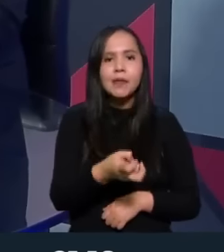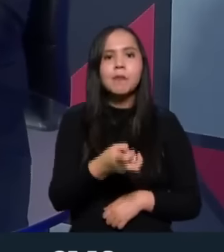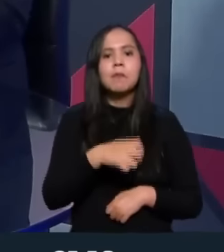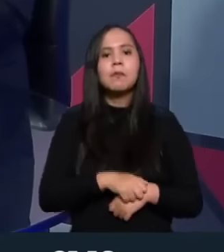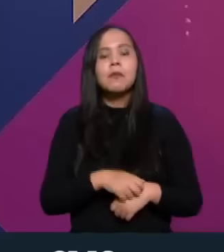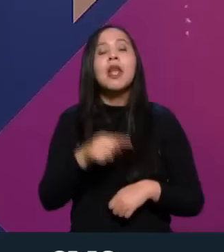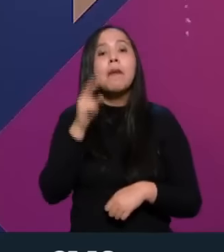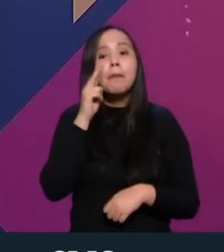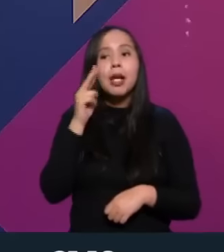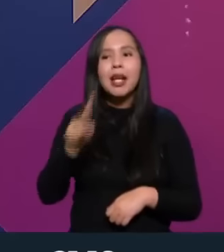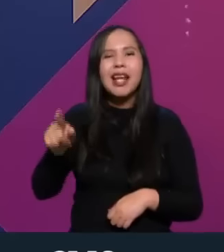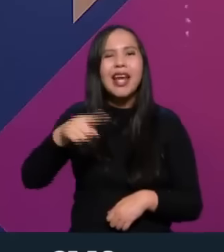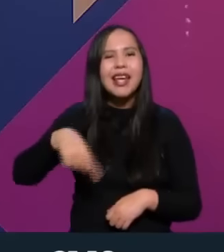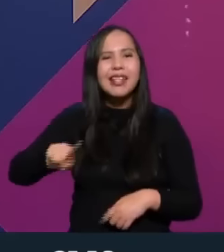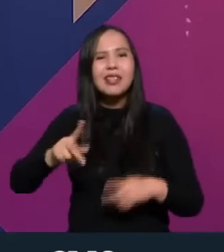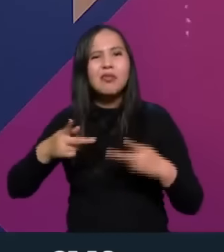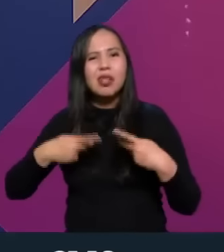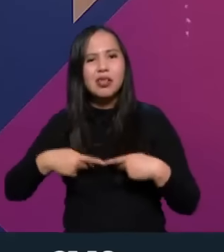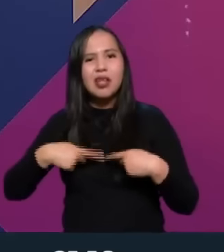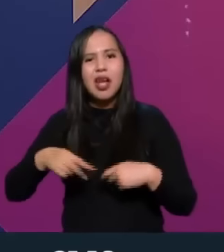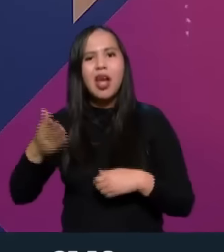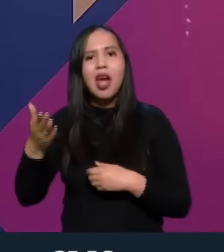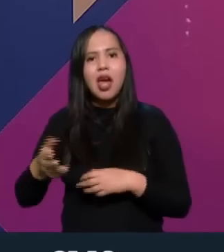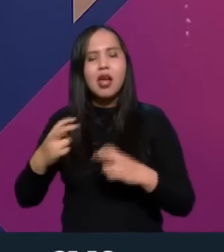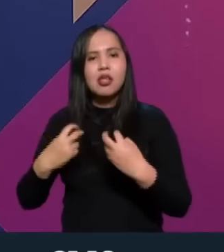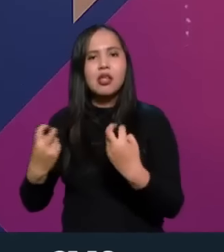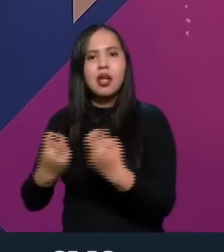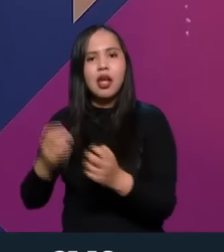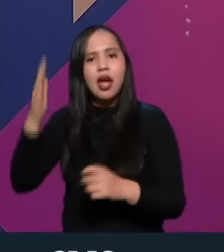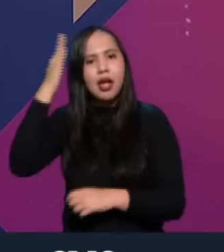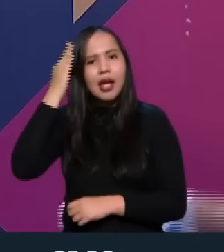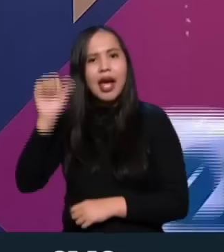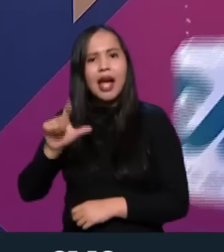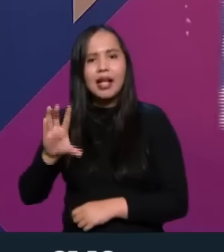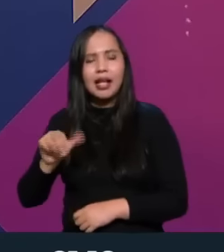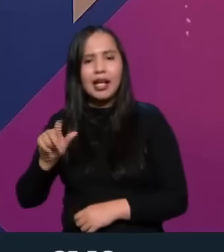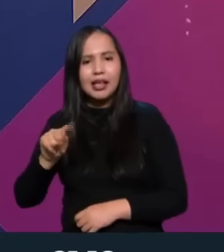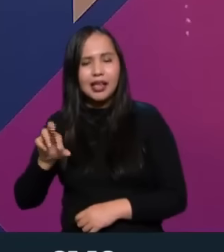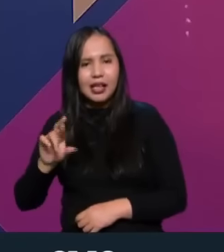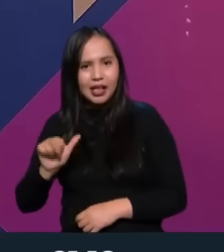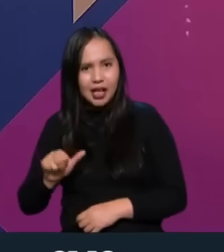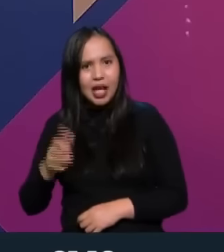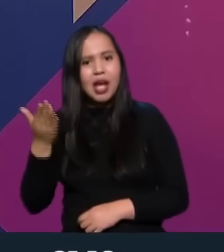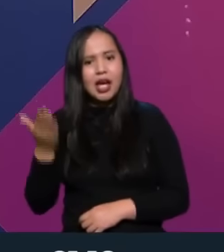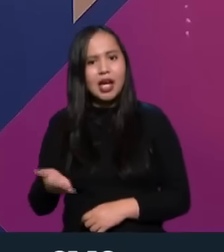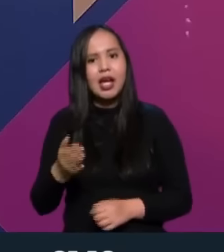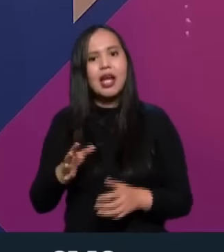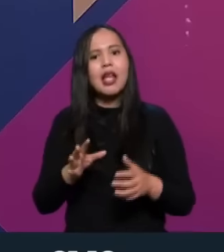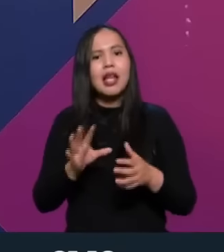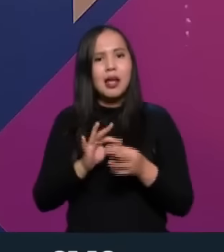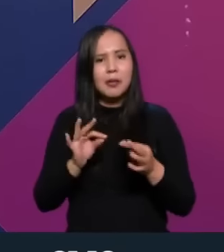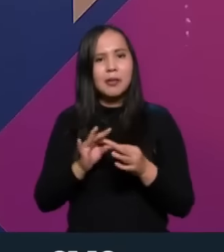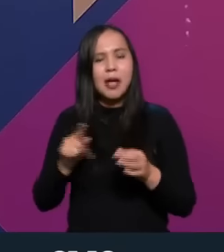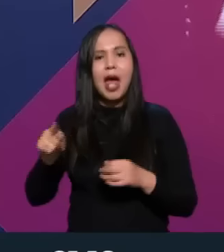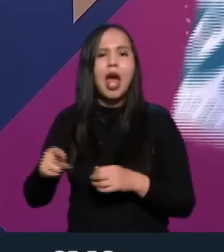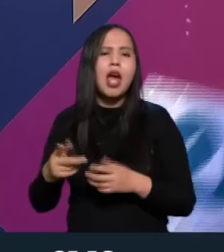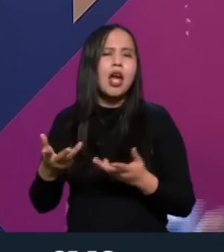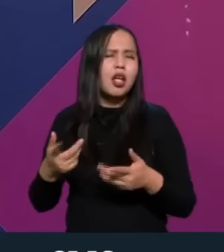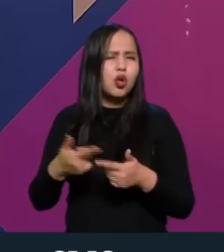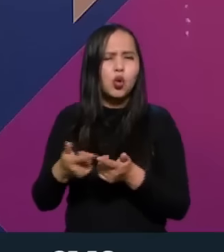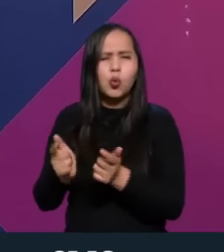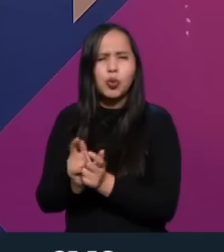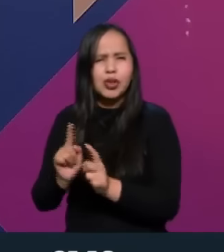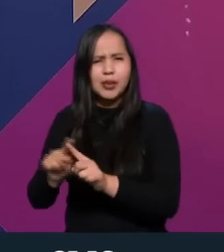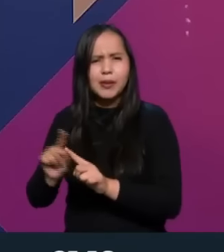comprobar que las intenciones del ministro ponente Alcántara Carrancá, el anfitrión de la cena de Alito Moreno con